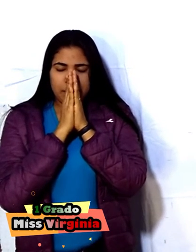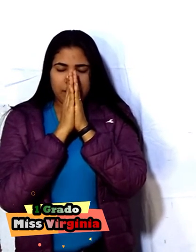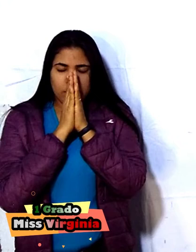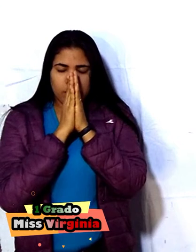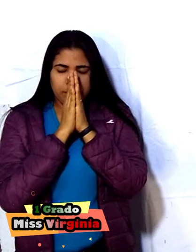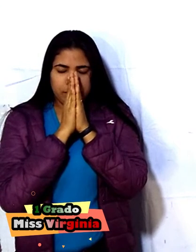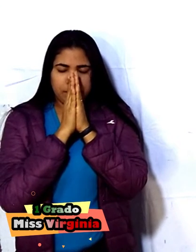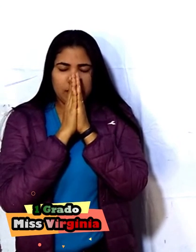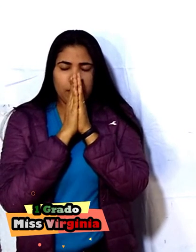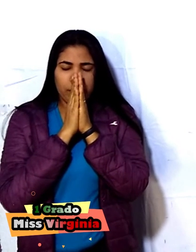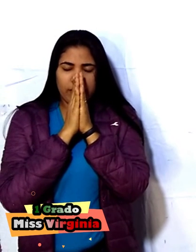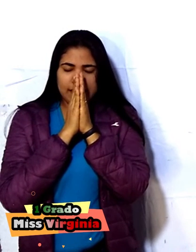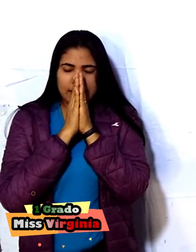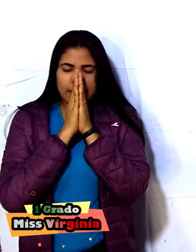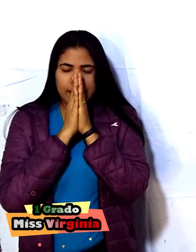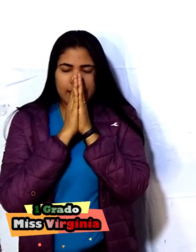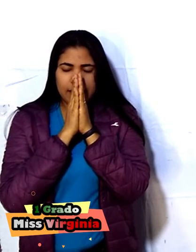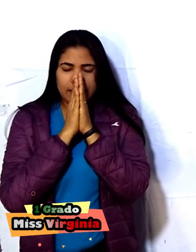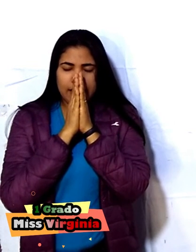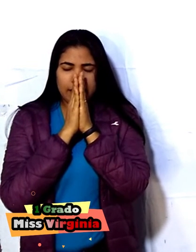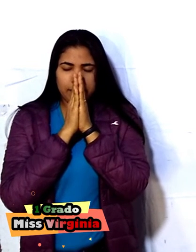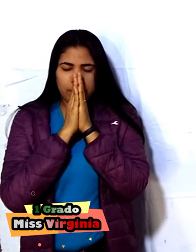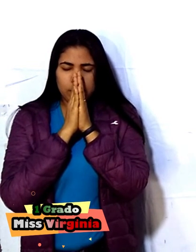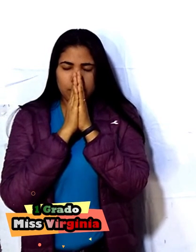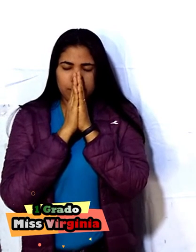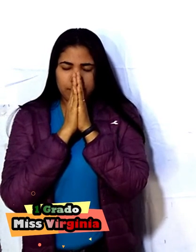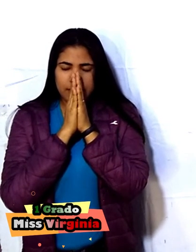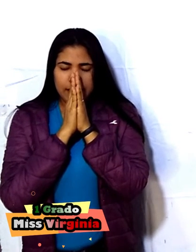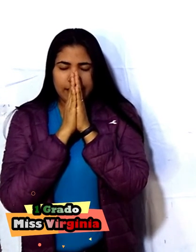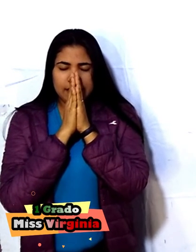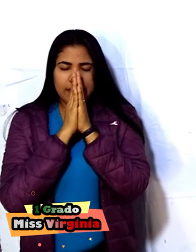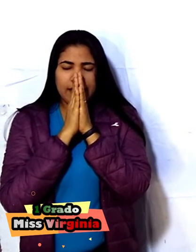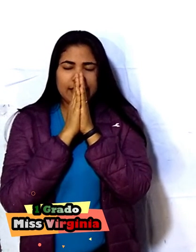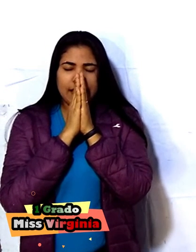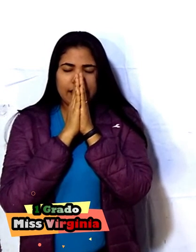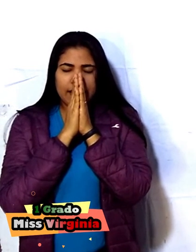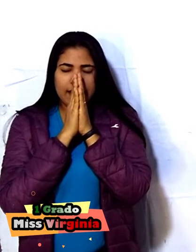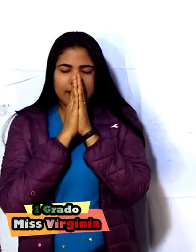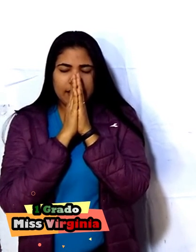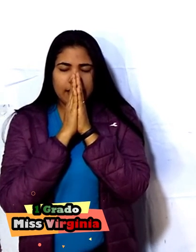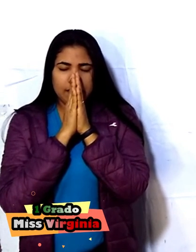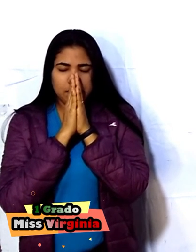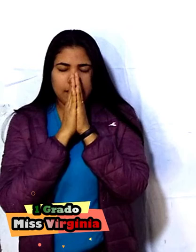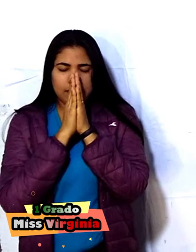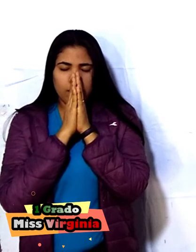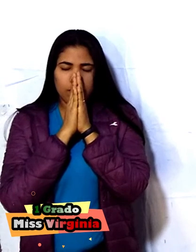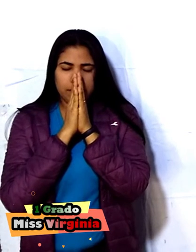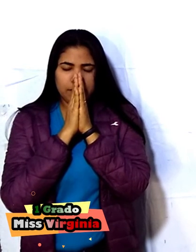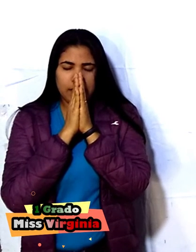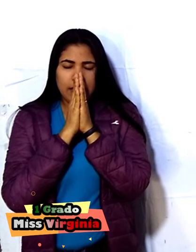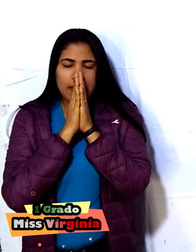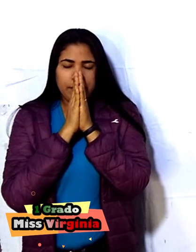Gracias, papito, por este día tan hermoso, este día tan radiante que nos das